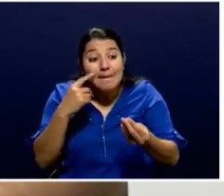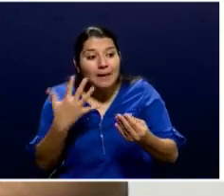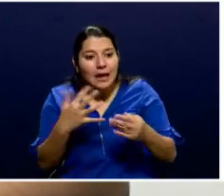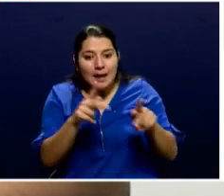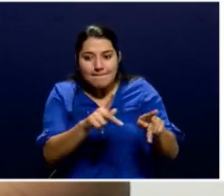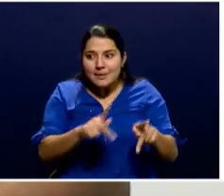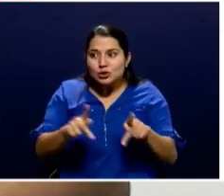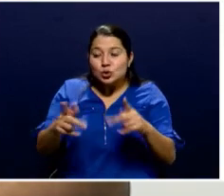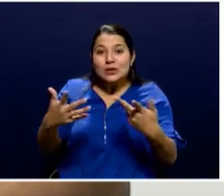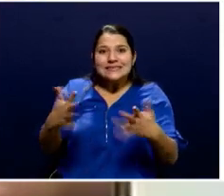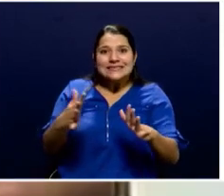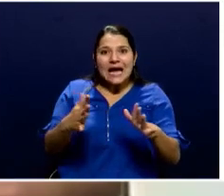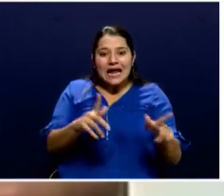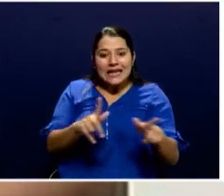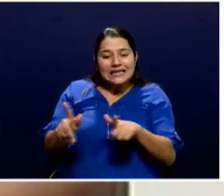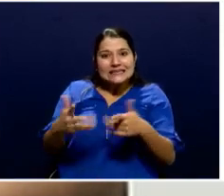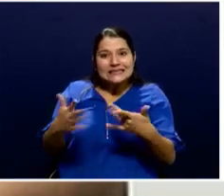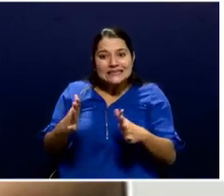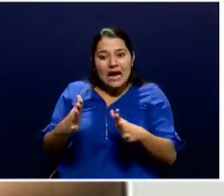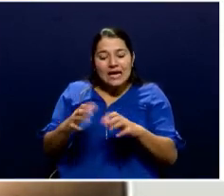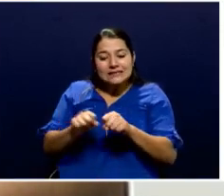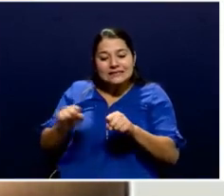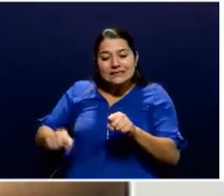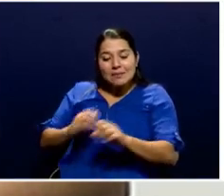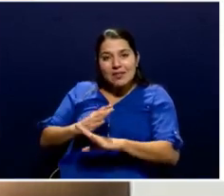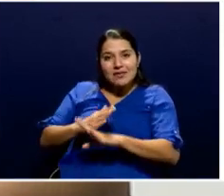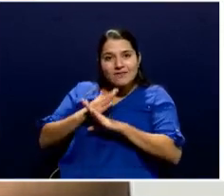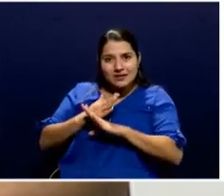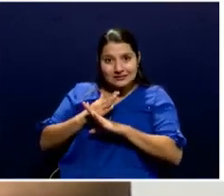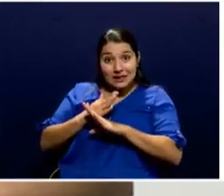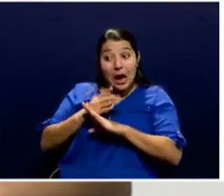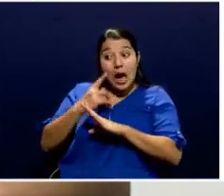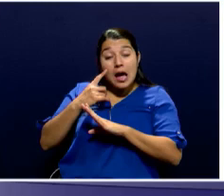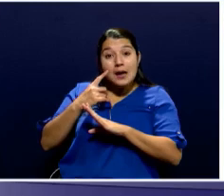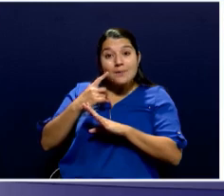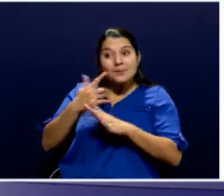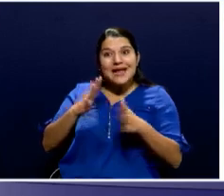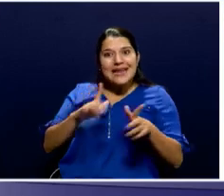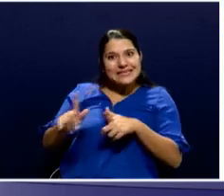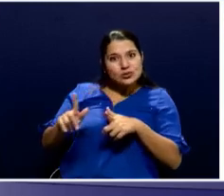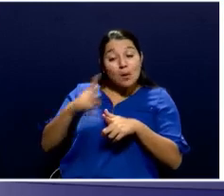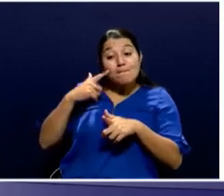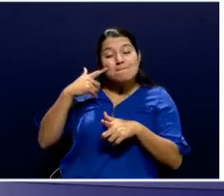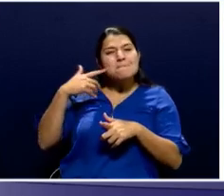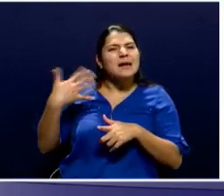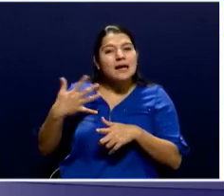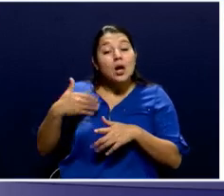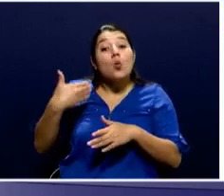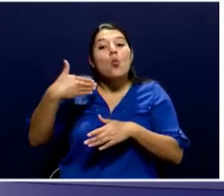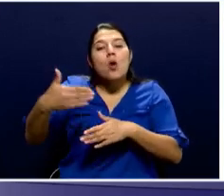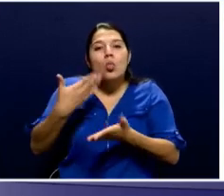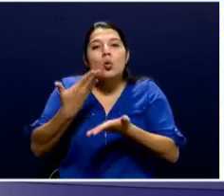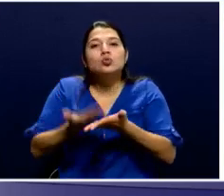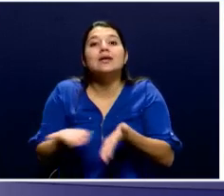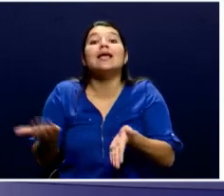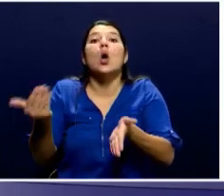propio cuerpo y su propio sistema inmunológico sea el que lo saque de la situación de apuro en la que nos vamos a